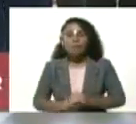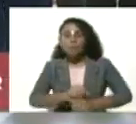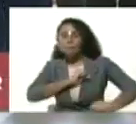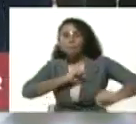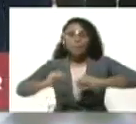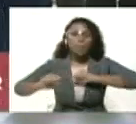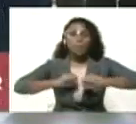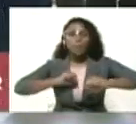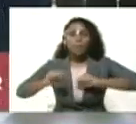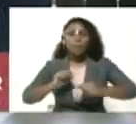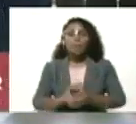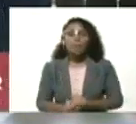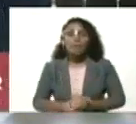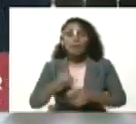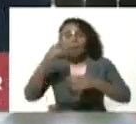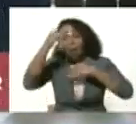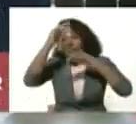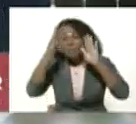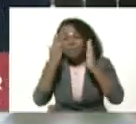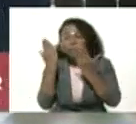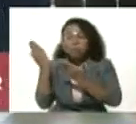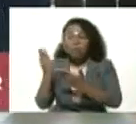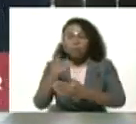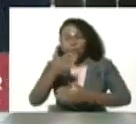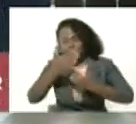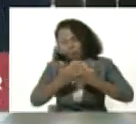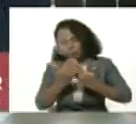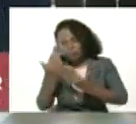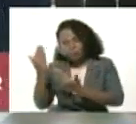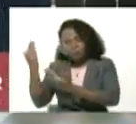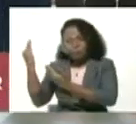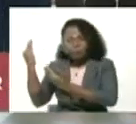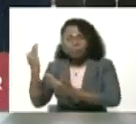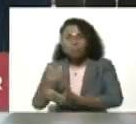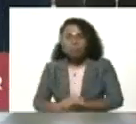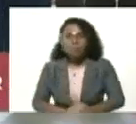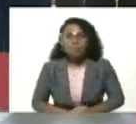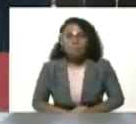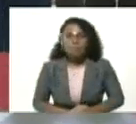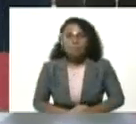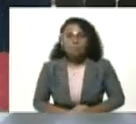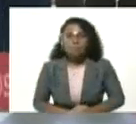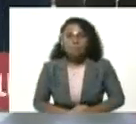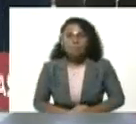acciones pendientes. Adelante, Jason Guzmán.